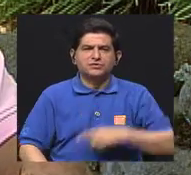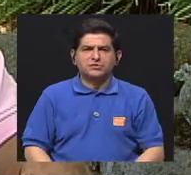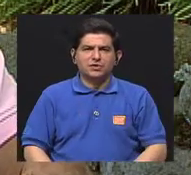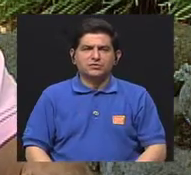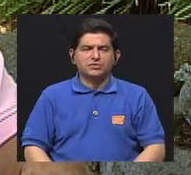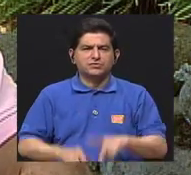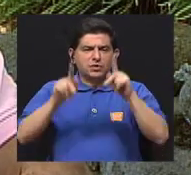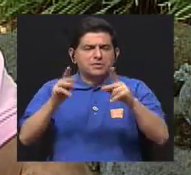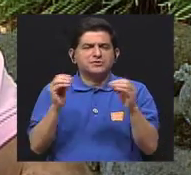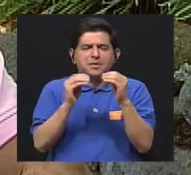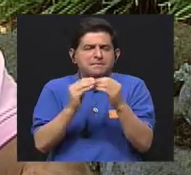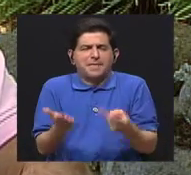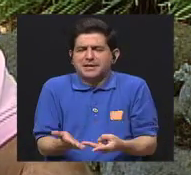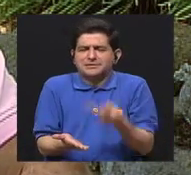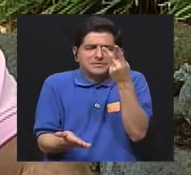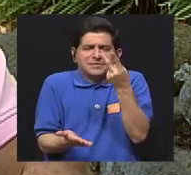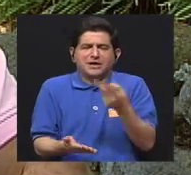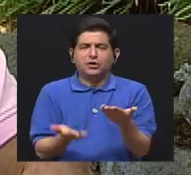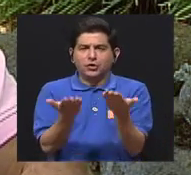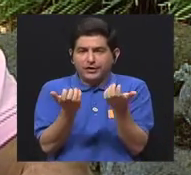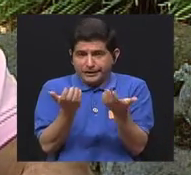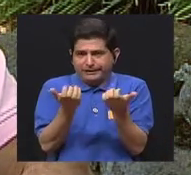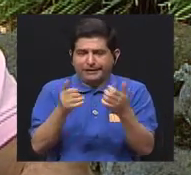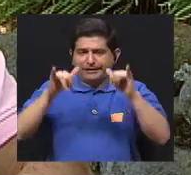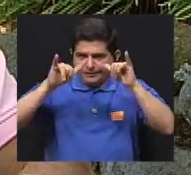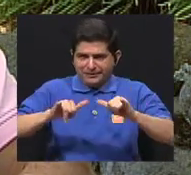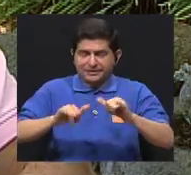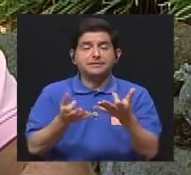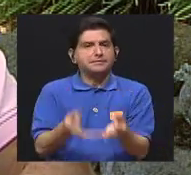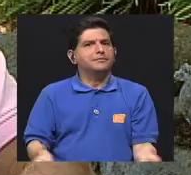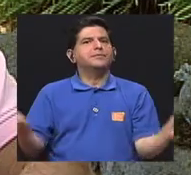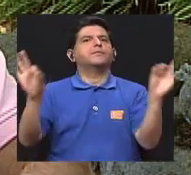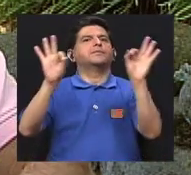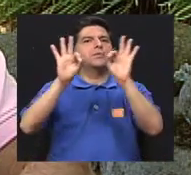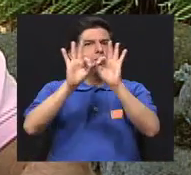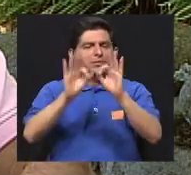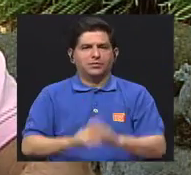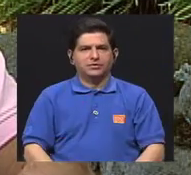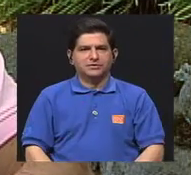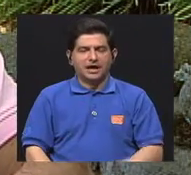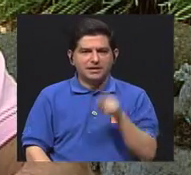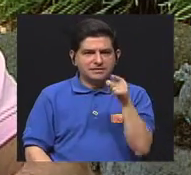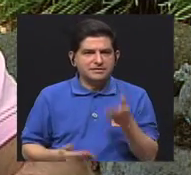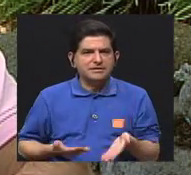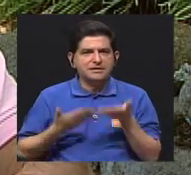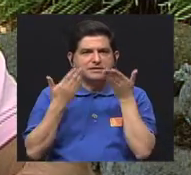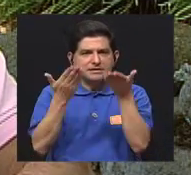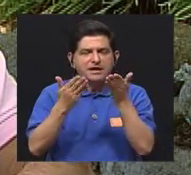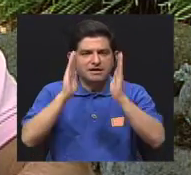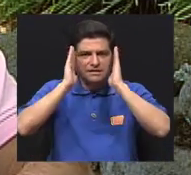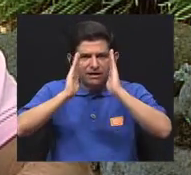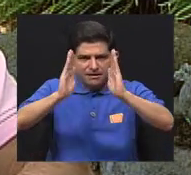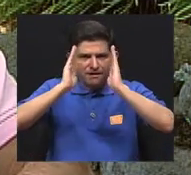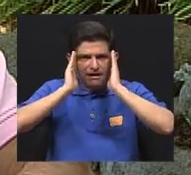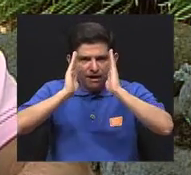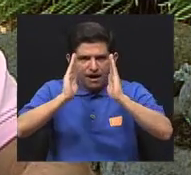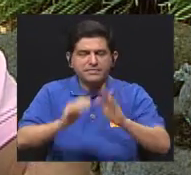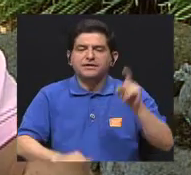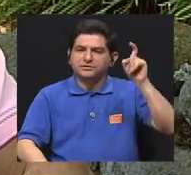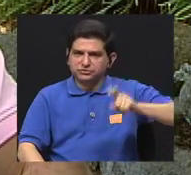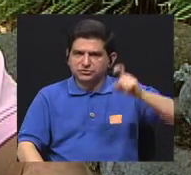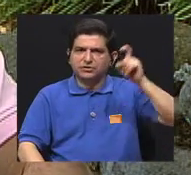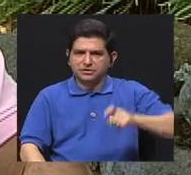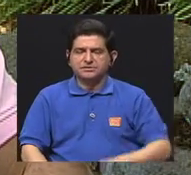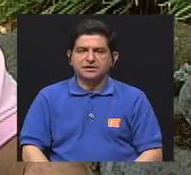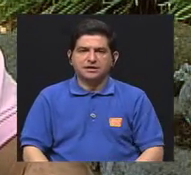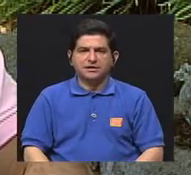más apreciamos y más valoramos. Y como tal, es importante tenerles y brindarles la atención que ellos merecen,